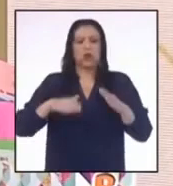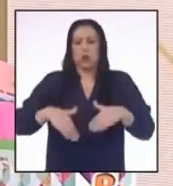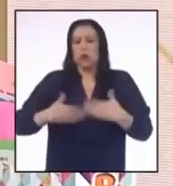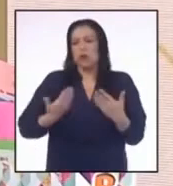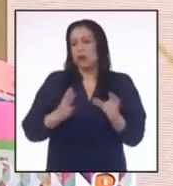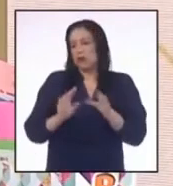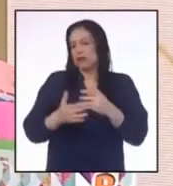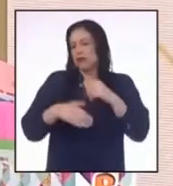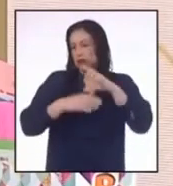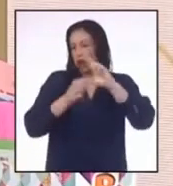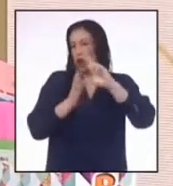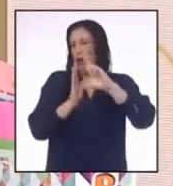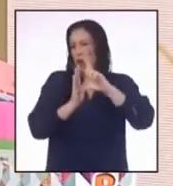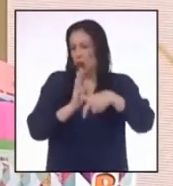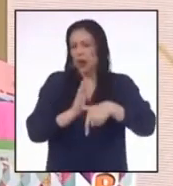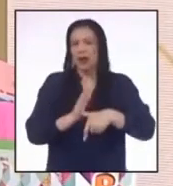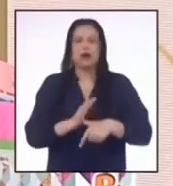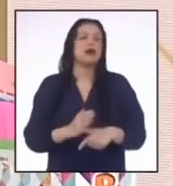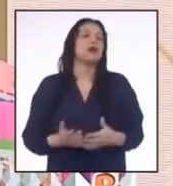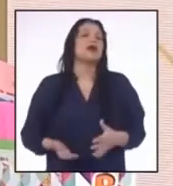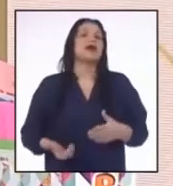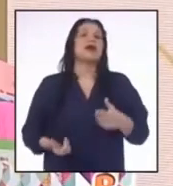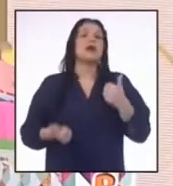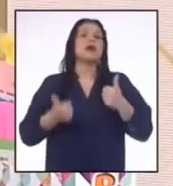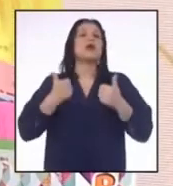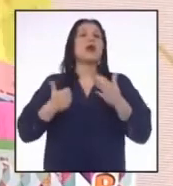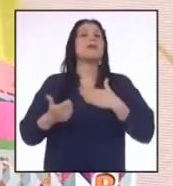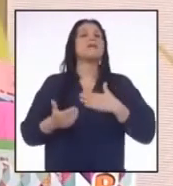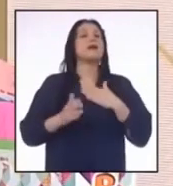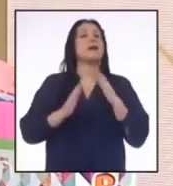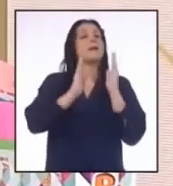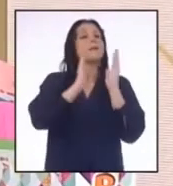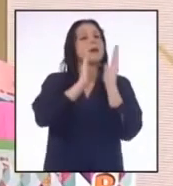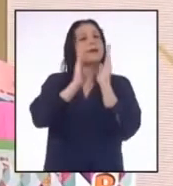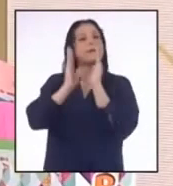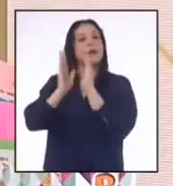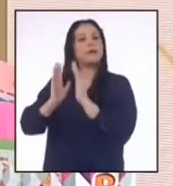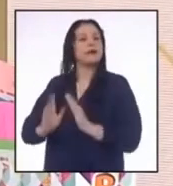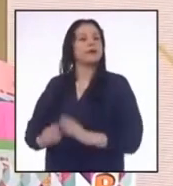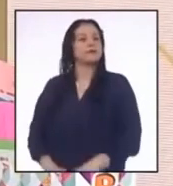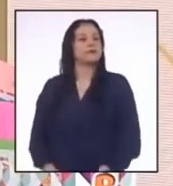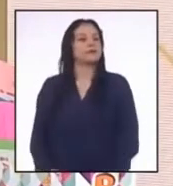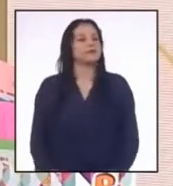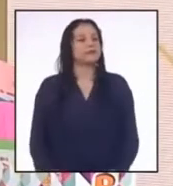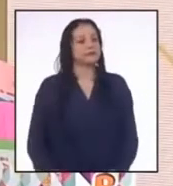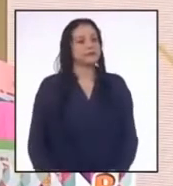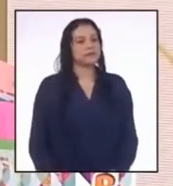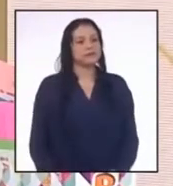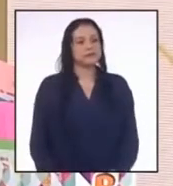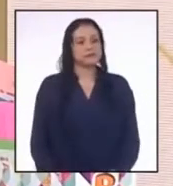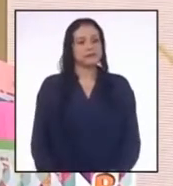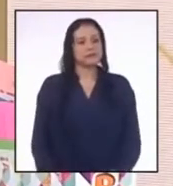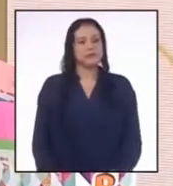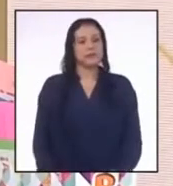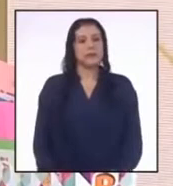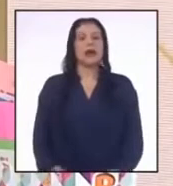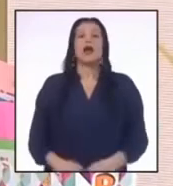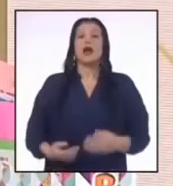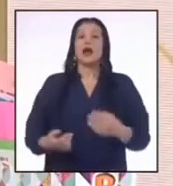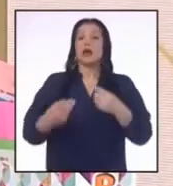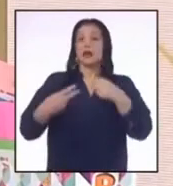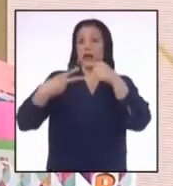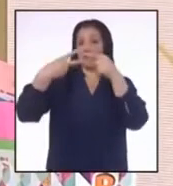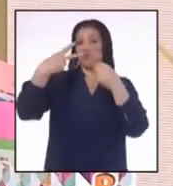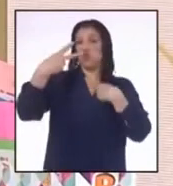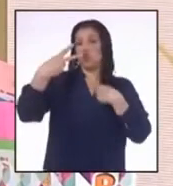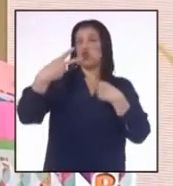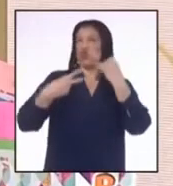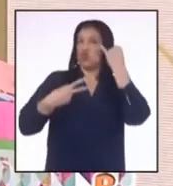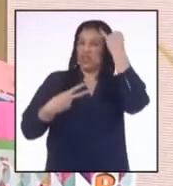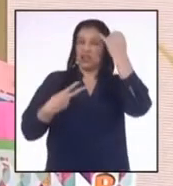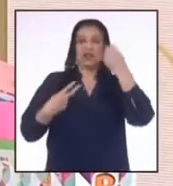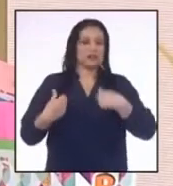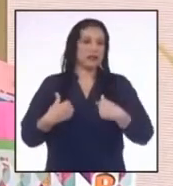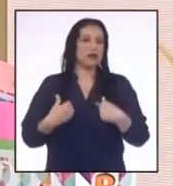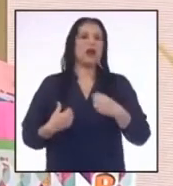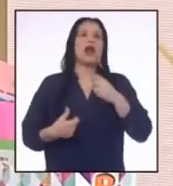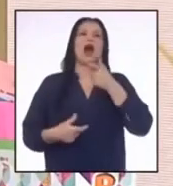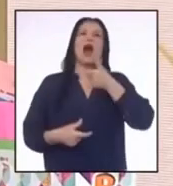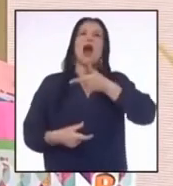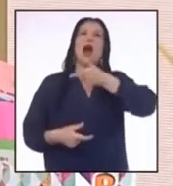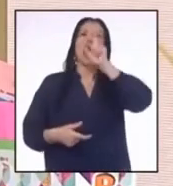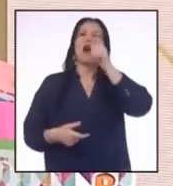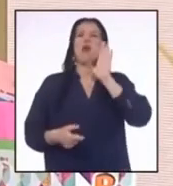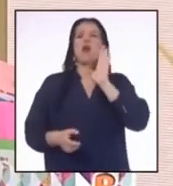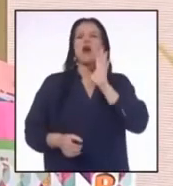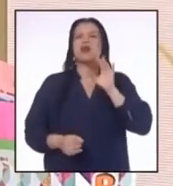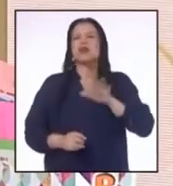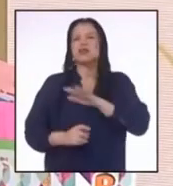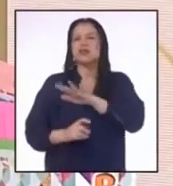puedo hacer después. ¿Qué me dice mi planificación? Tengo dos ideas. El agua contaminada